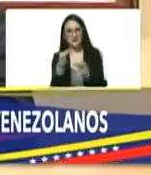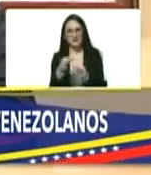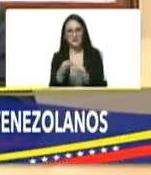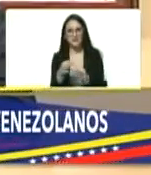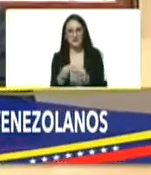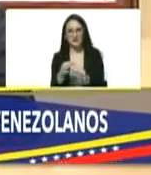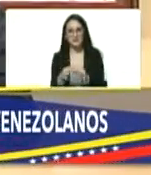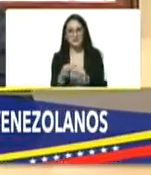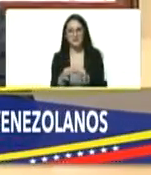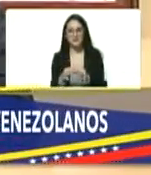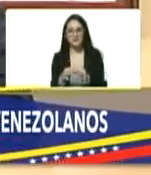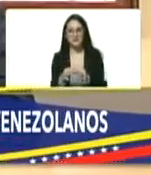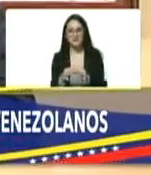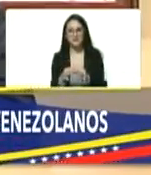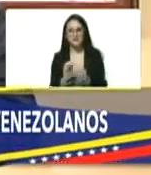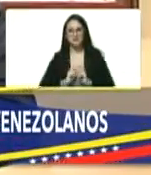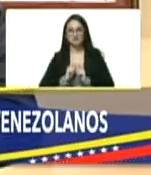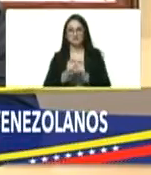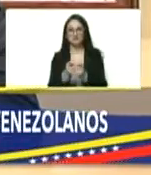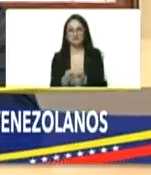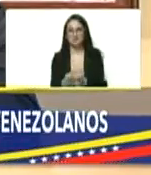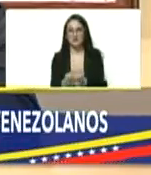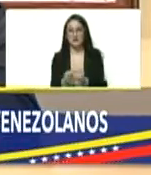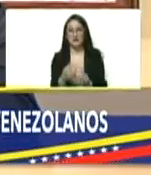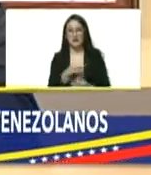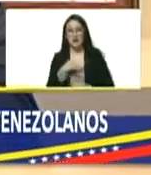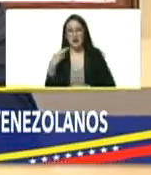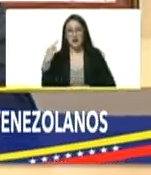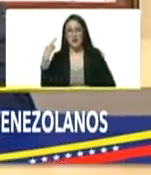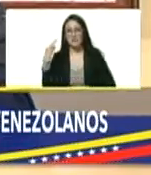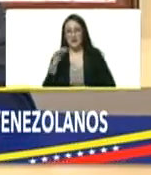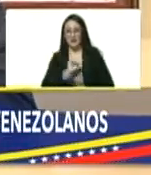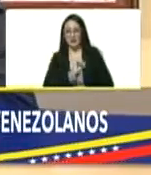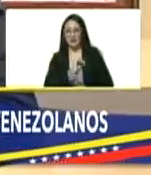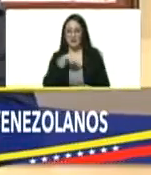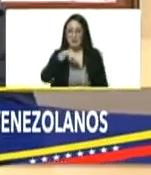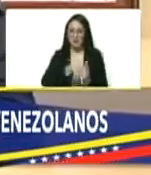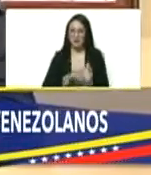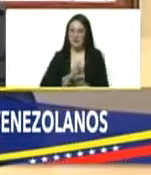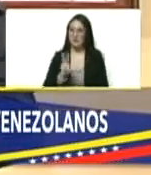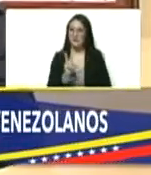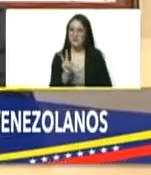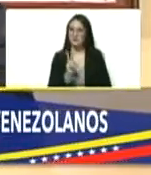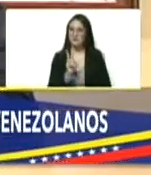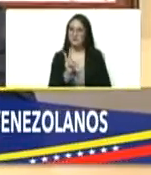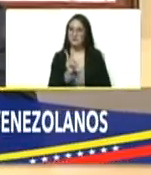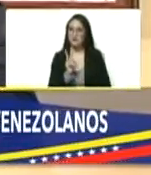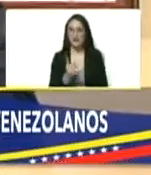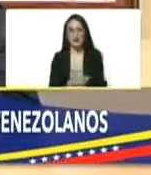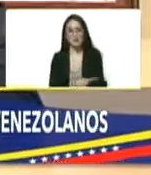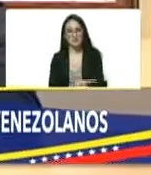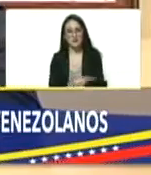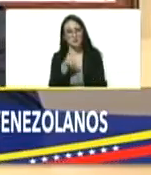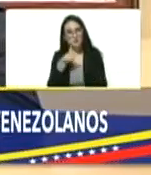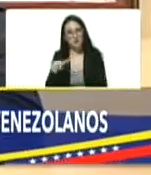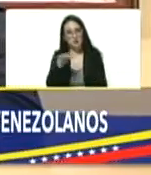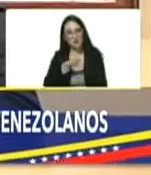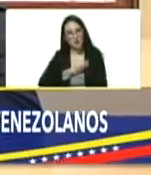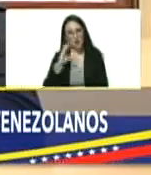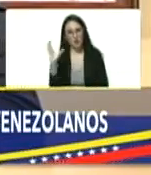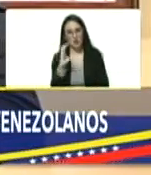septiembre, se lo quiero dedicar desde el alma, de la identidad profunda de Venezuela, al hermano pueblo de